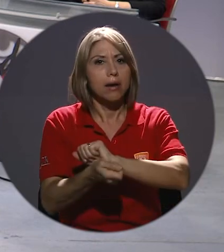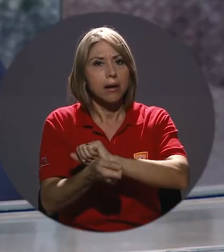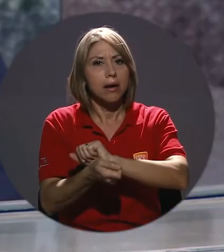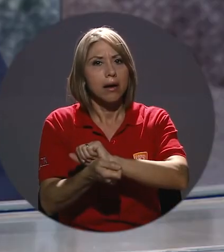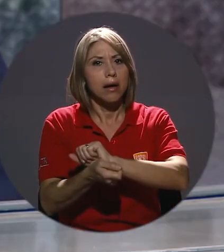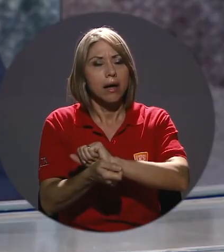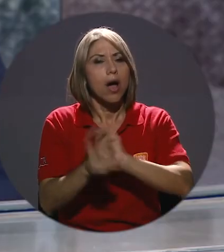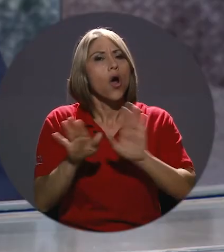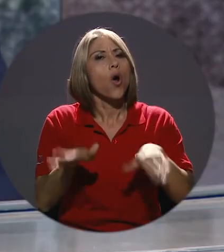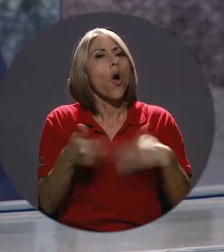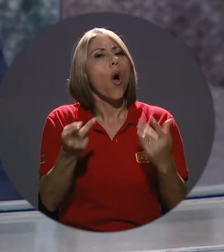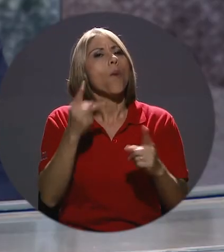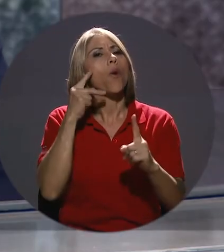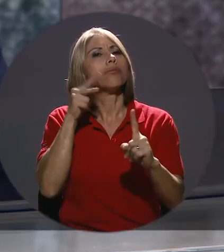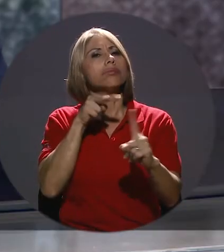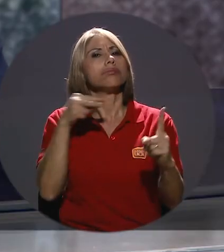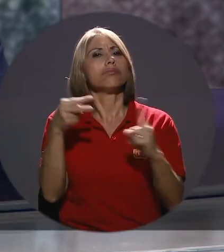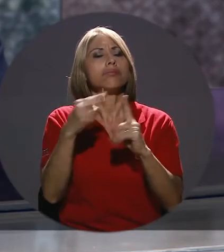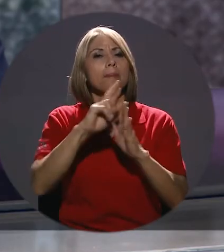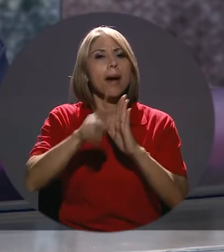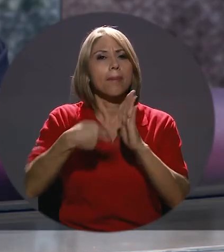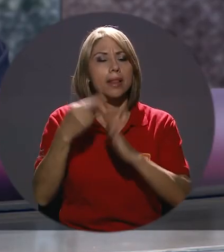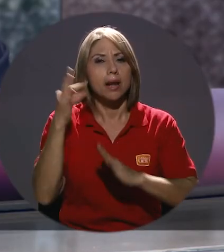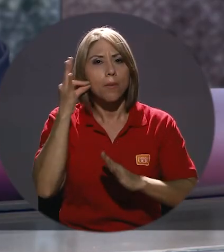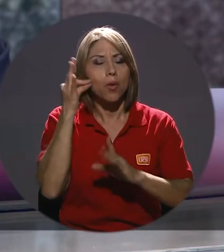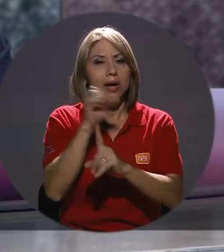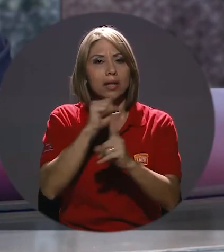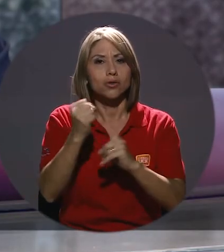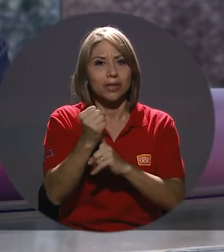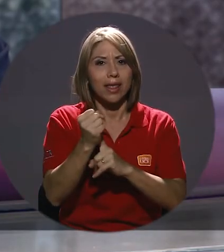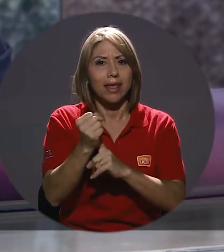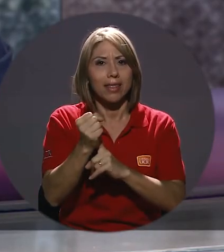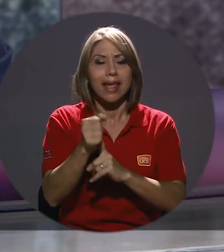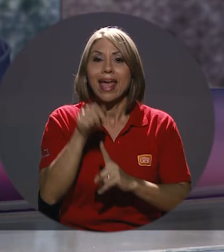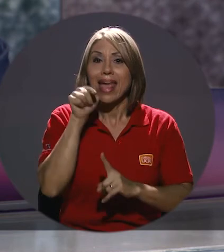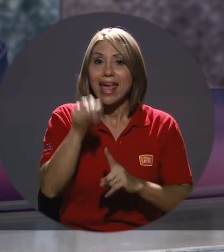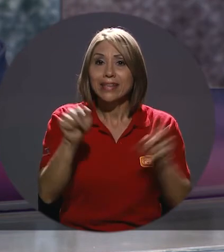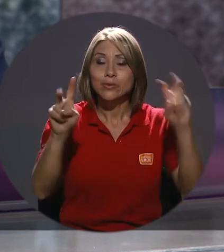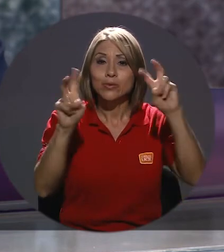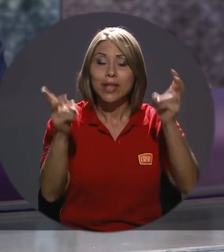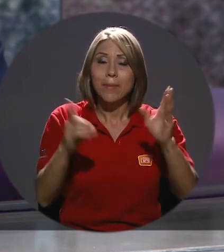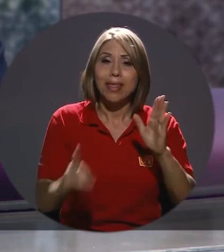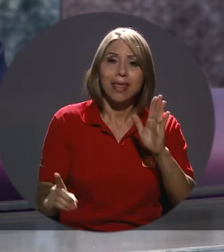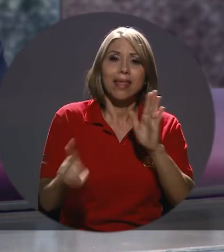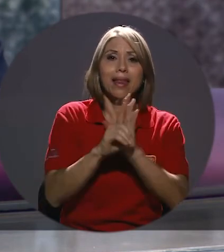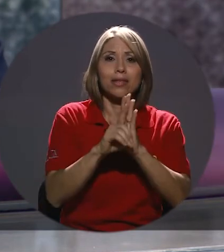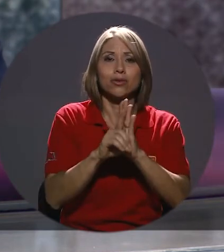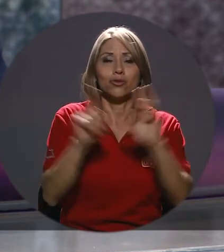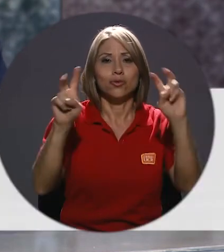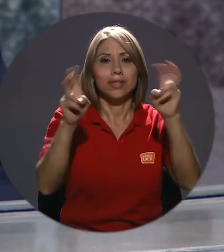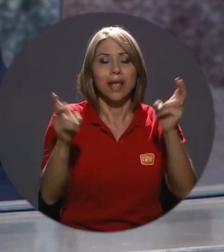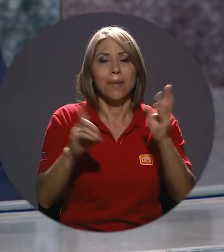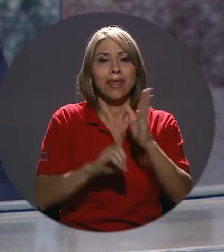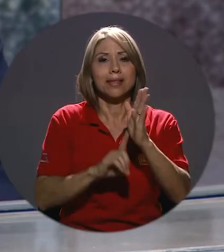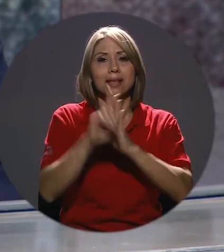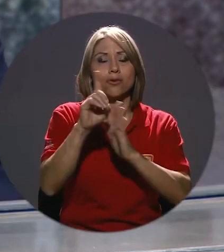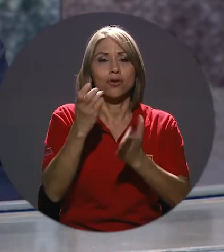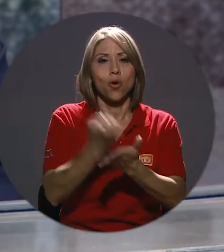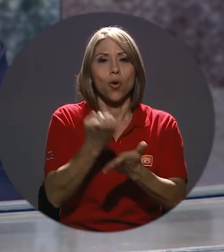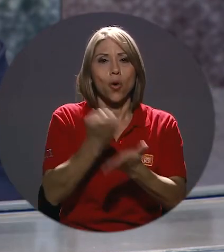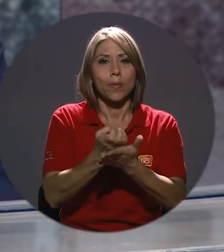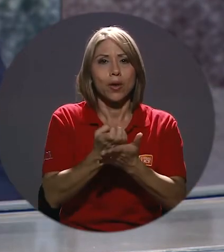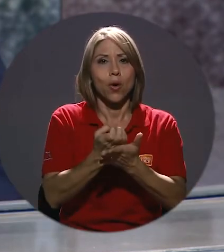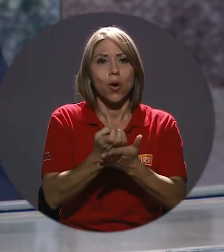está visualizando el papel de la mujer en la sociedad. Es un asunto de derecho de desarrollo económico y